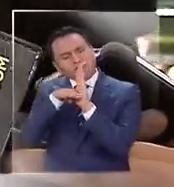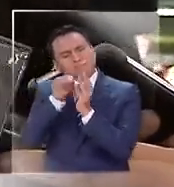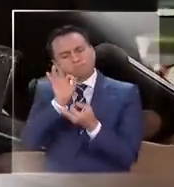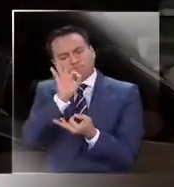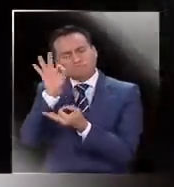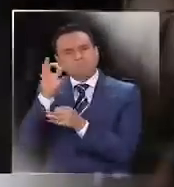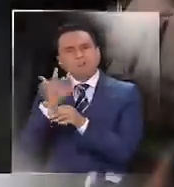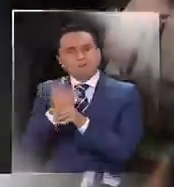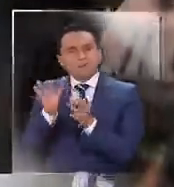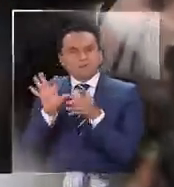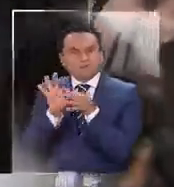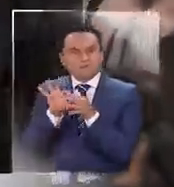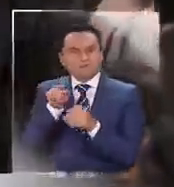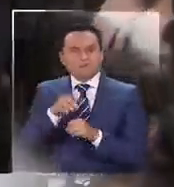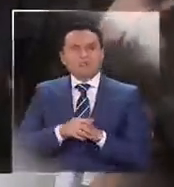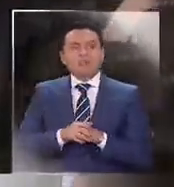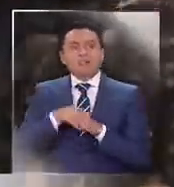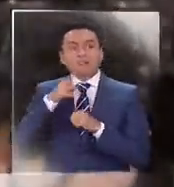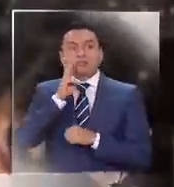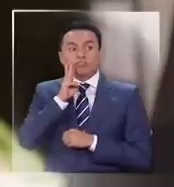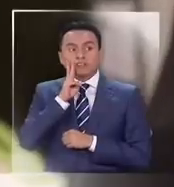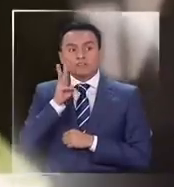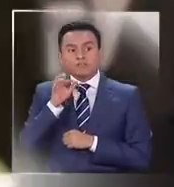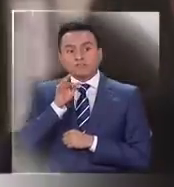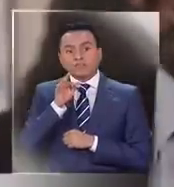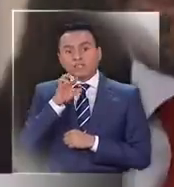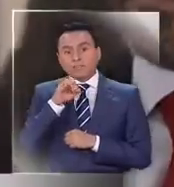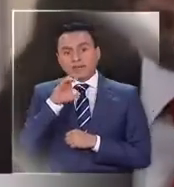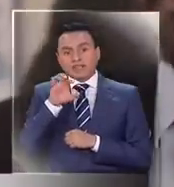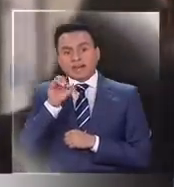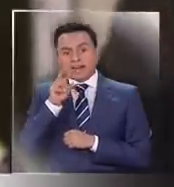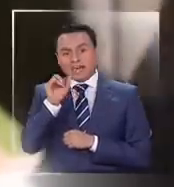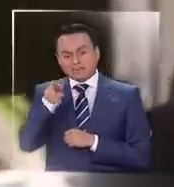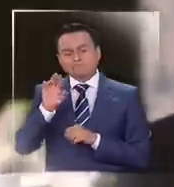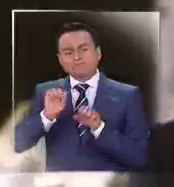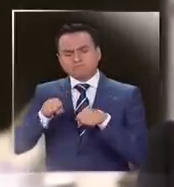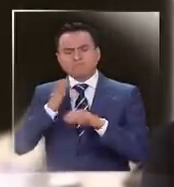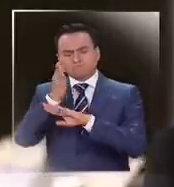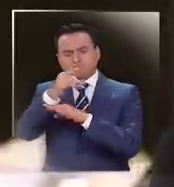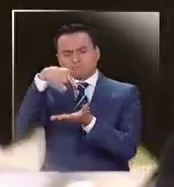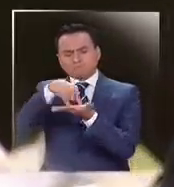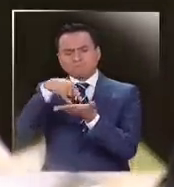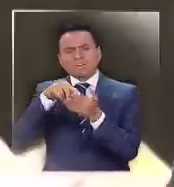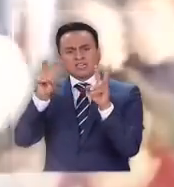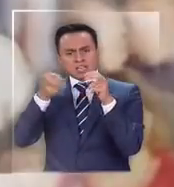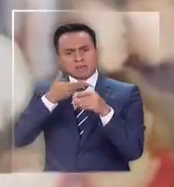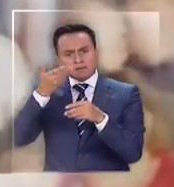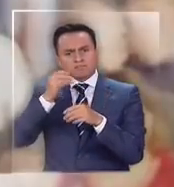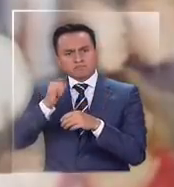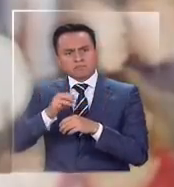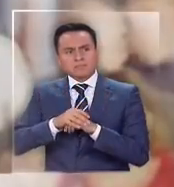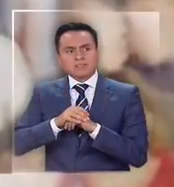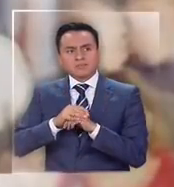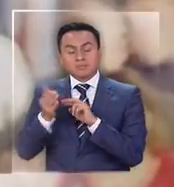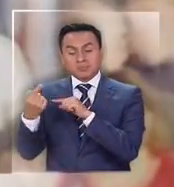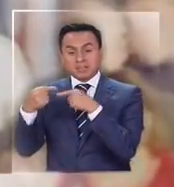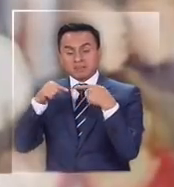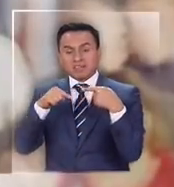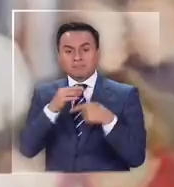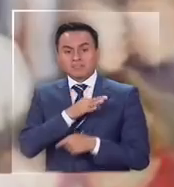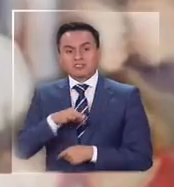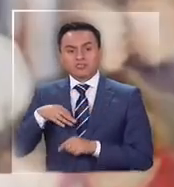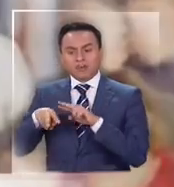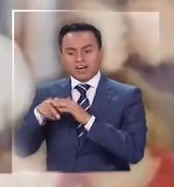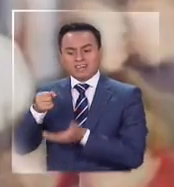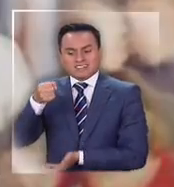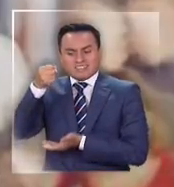ha ocurrido esto. Porque este miércoles Felipe Larraín comprometió su asistencia al Congreso para abordar el tema. Y en medio de la polémica, el ministro de